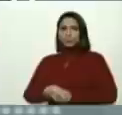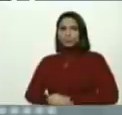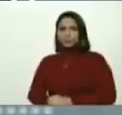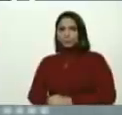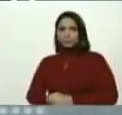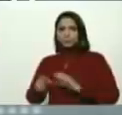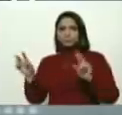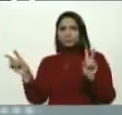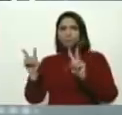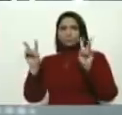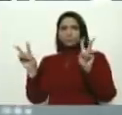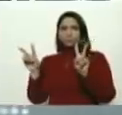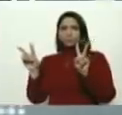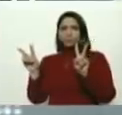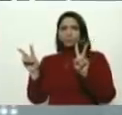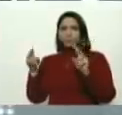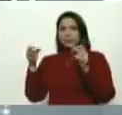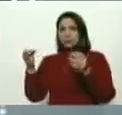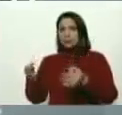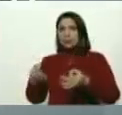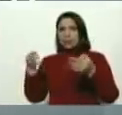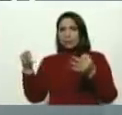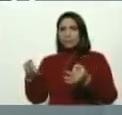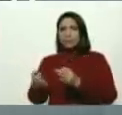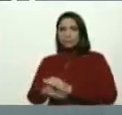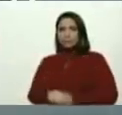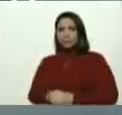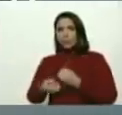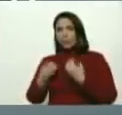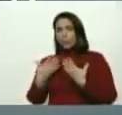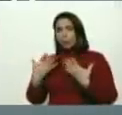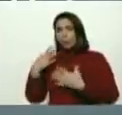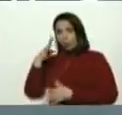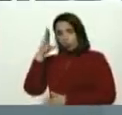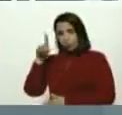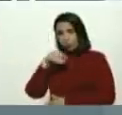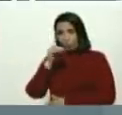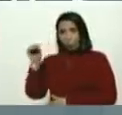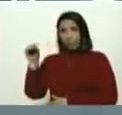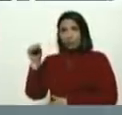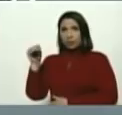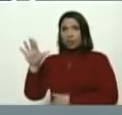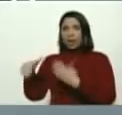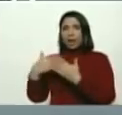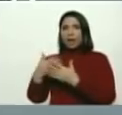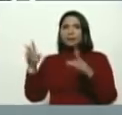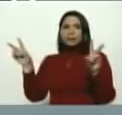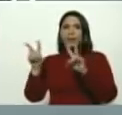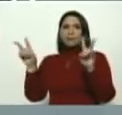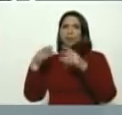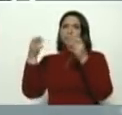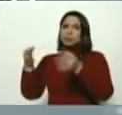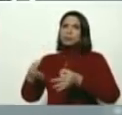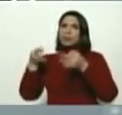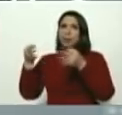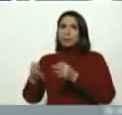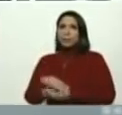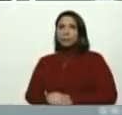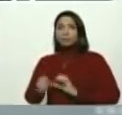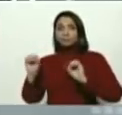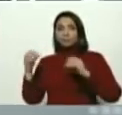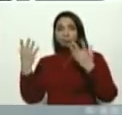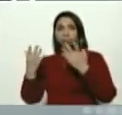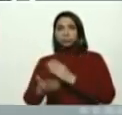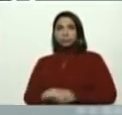la victoria siempre. Bueno, que Dios lo bendiga a todos, pues. ¡Hasta la victoria siempre!